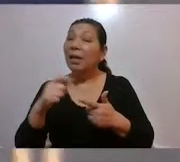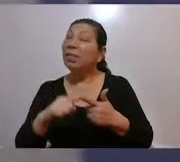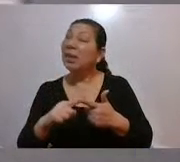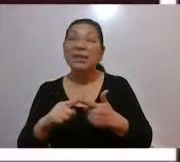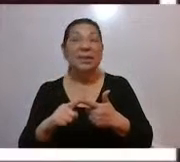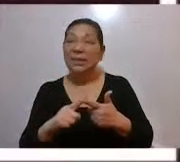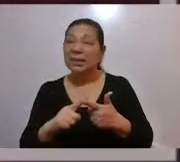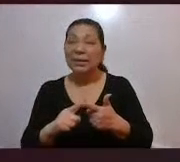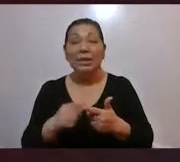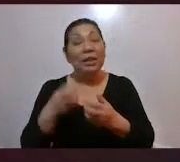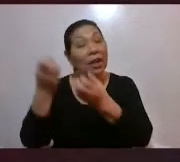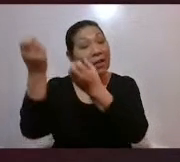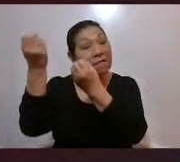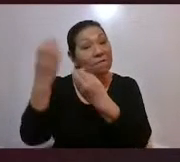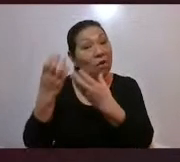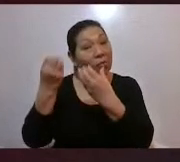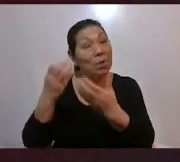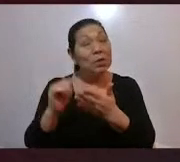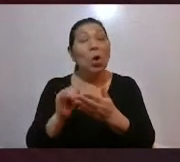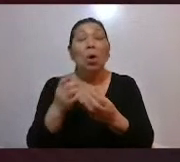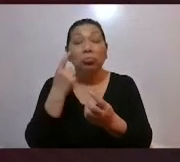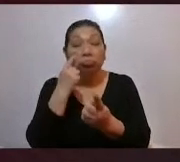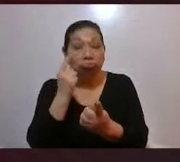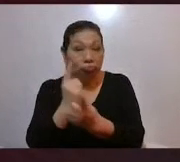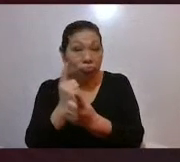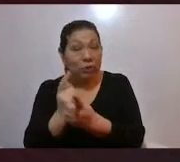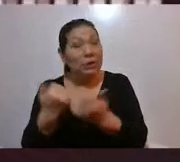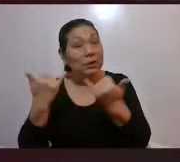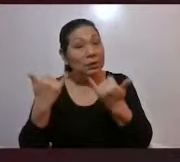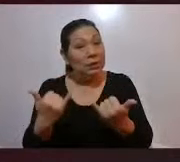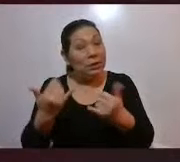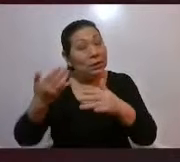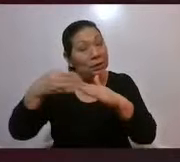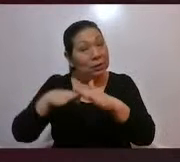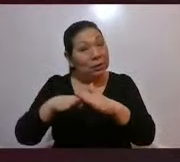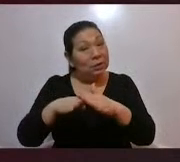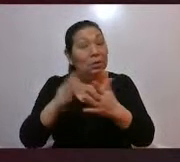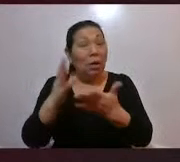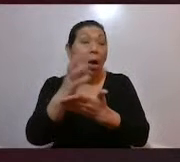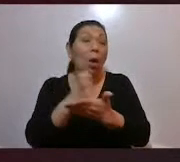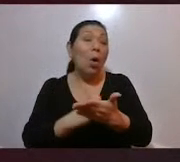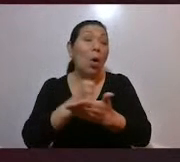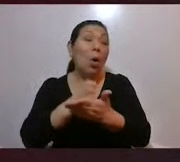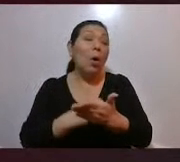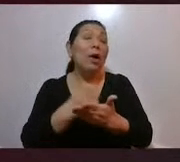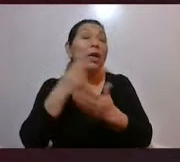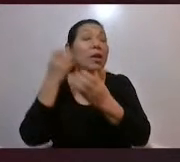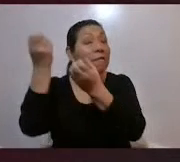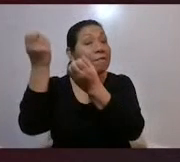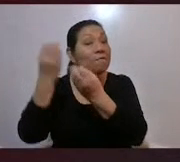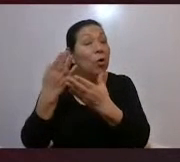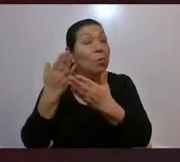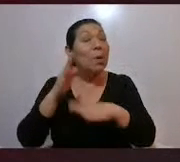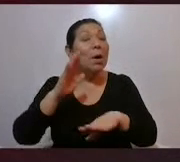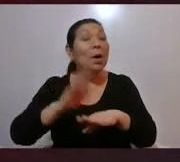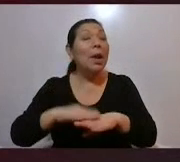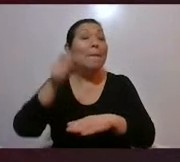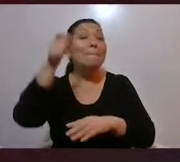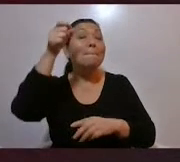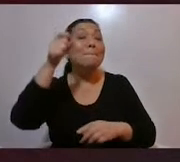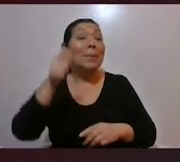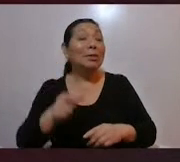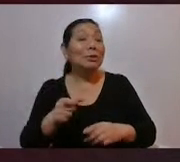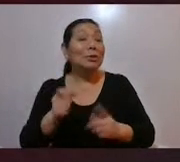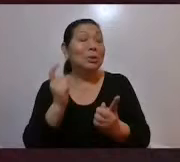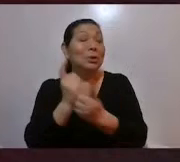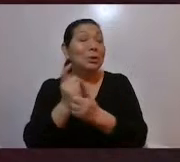de habeas data, que nos garantiza acceder a información pública, conocer, actualizar, incluir y suprimir o rectificar la información referida a